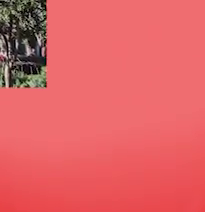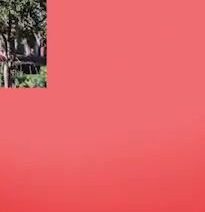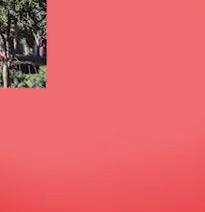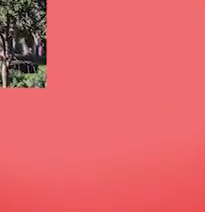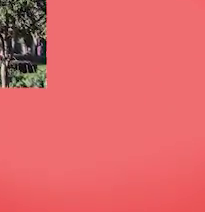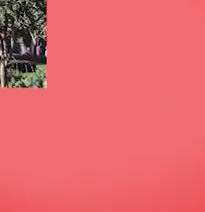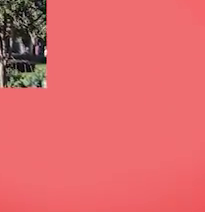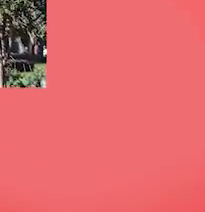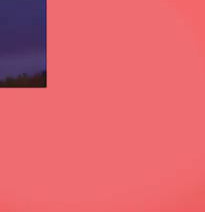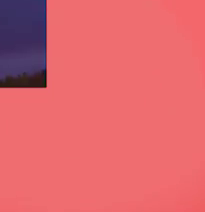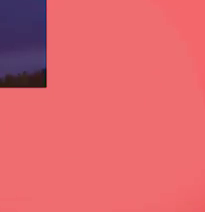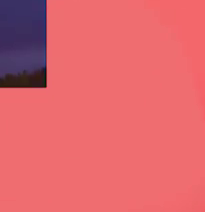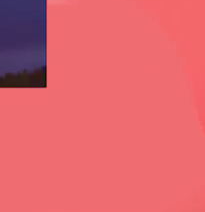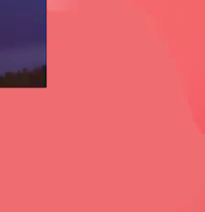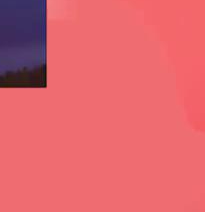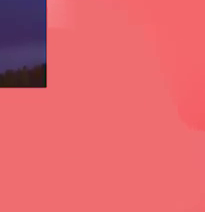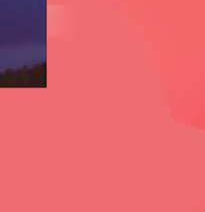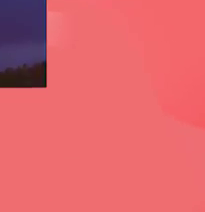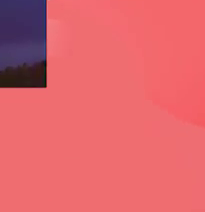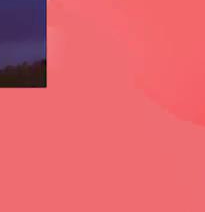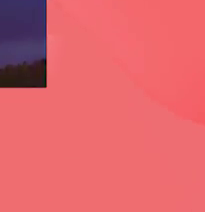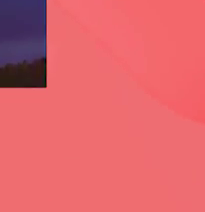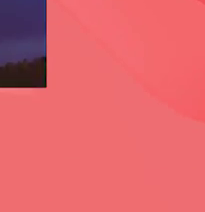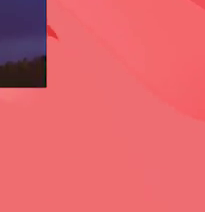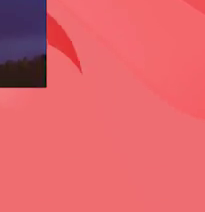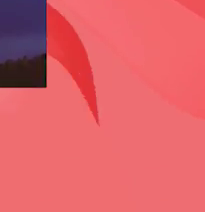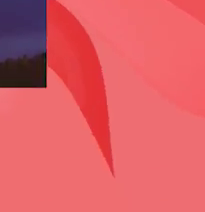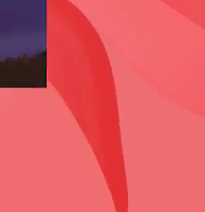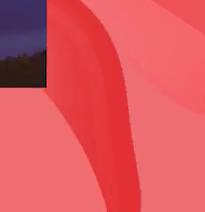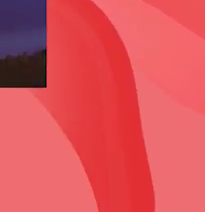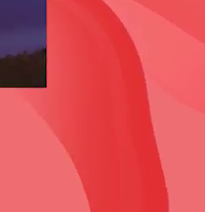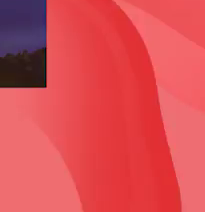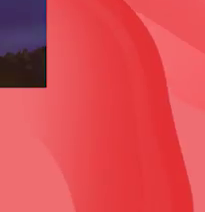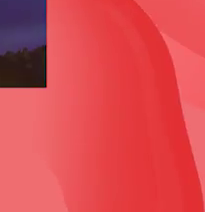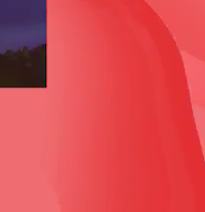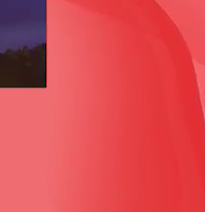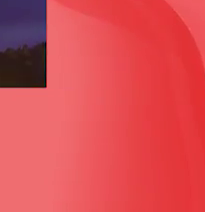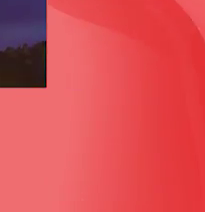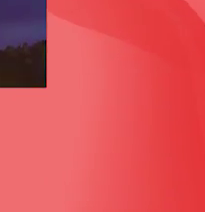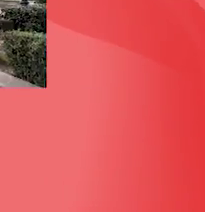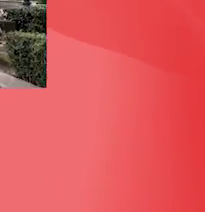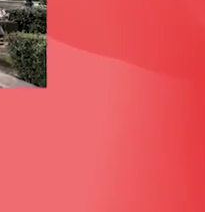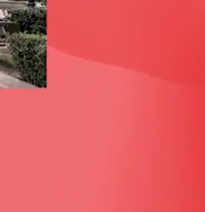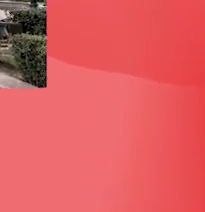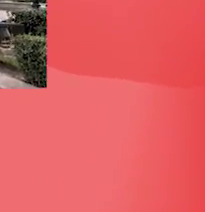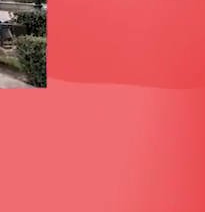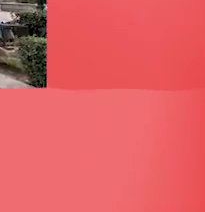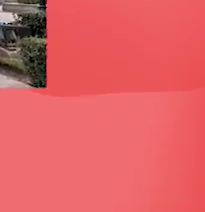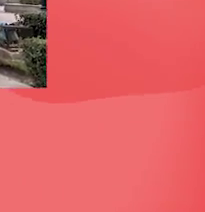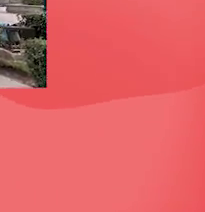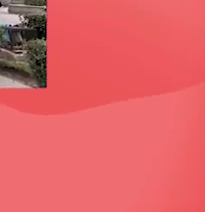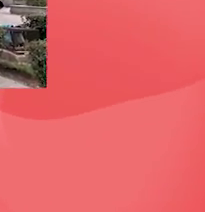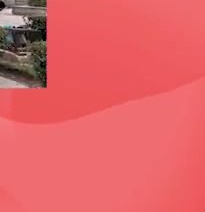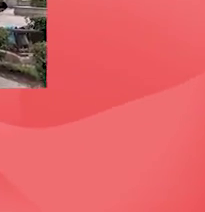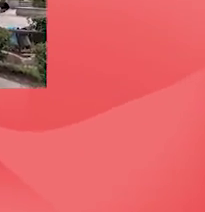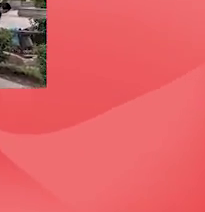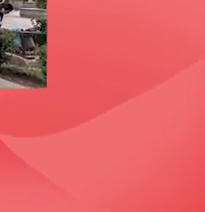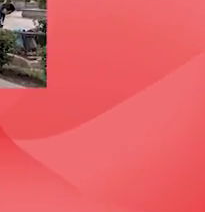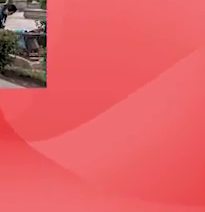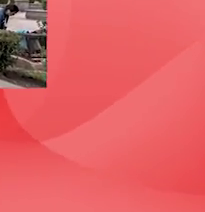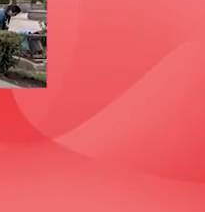lejos sin igual se asoma espiritual mi peña de Bernal y San Juan del